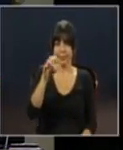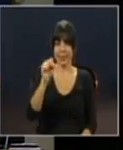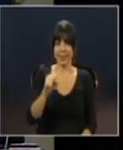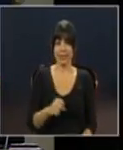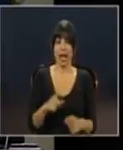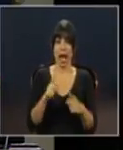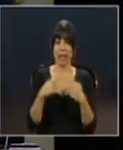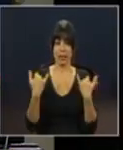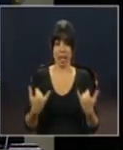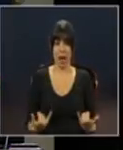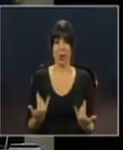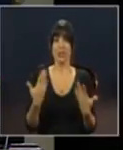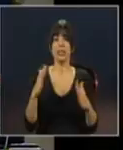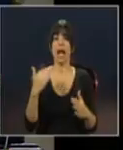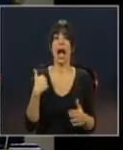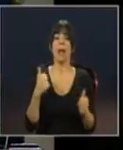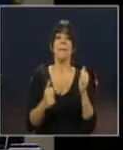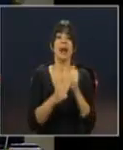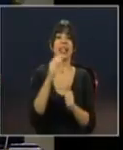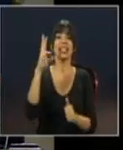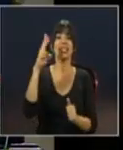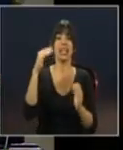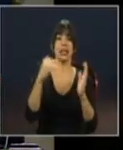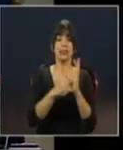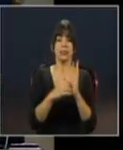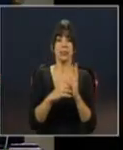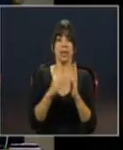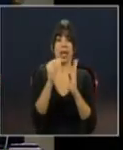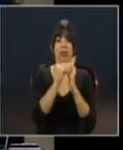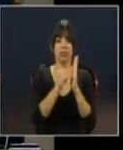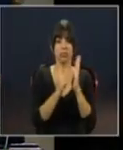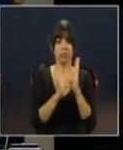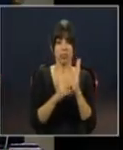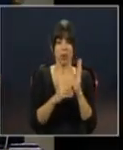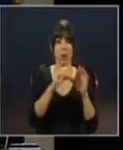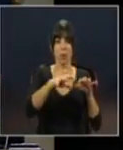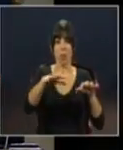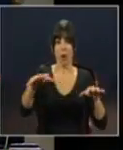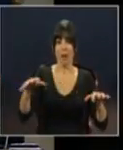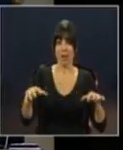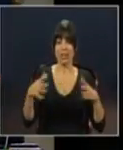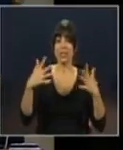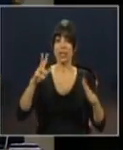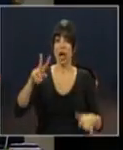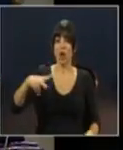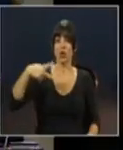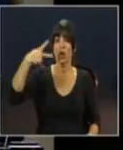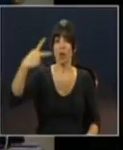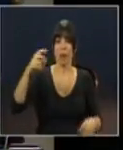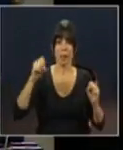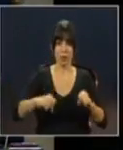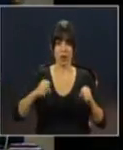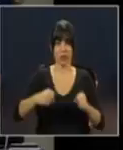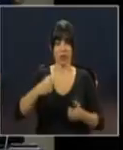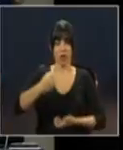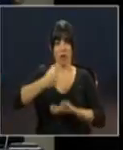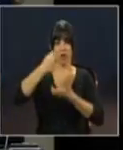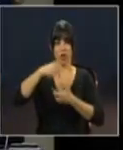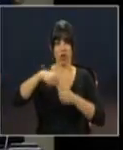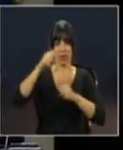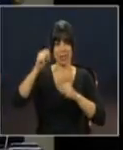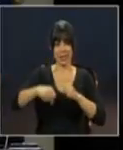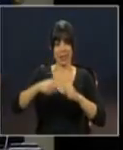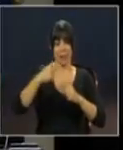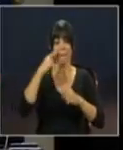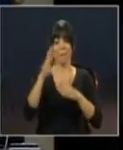se cuenta con más de 6.000 registros mobiliarios y se ha logrado duplicar la disponibilidad de recursos en el sistema